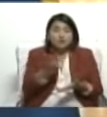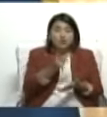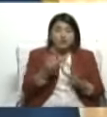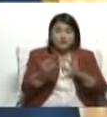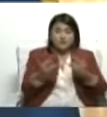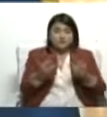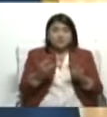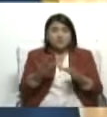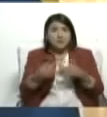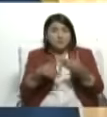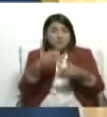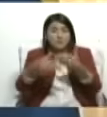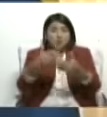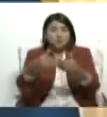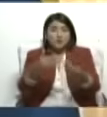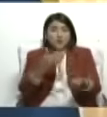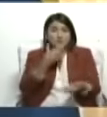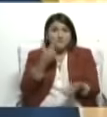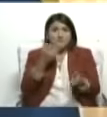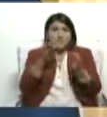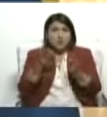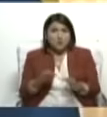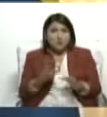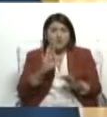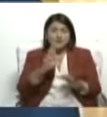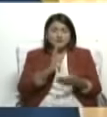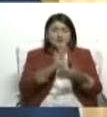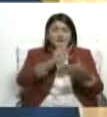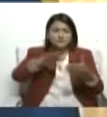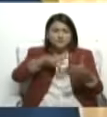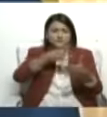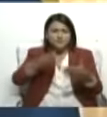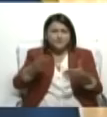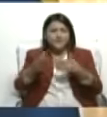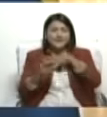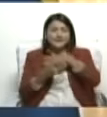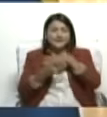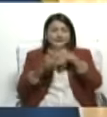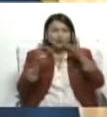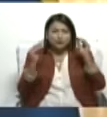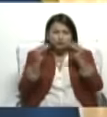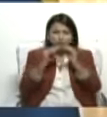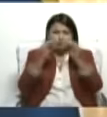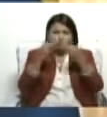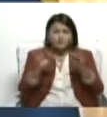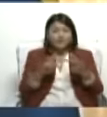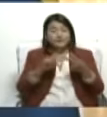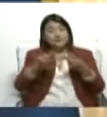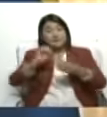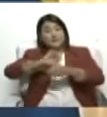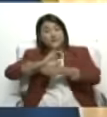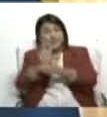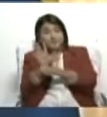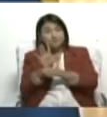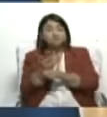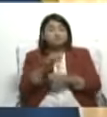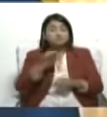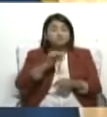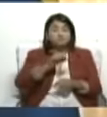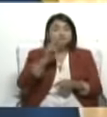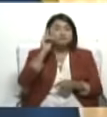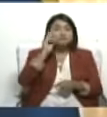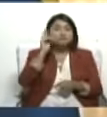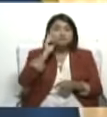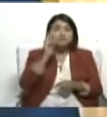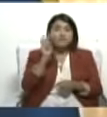proceso marcha según lo estipulado con el tema técnico. En cuanto a los BRICS, sí, Venezuela, recordemos